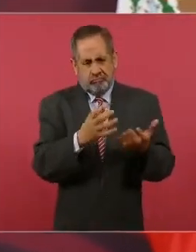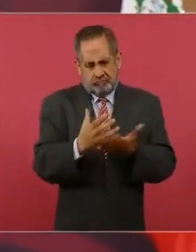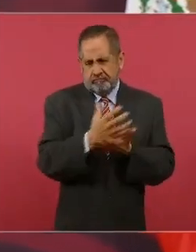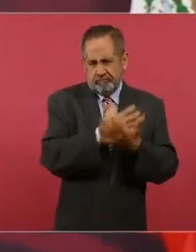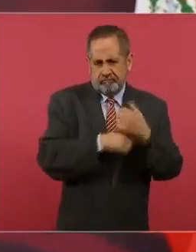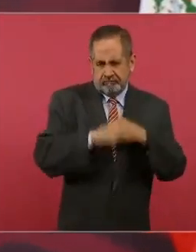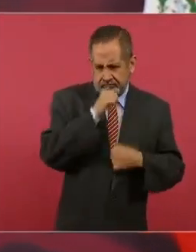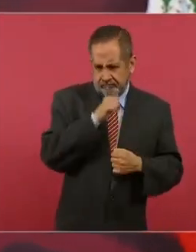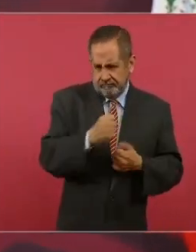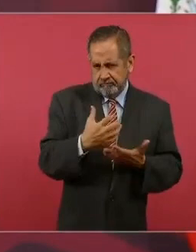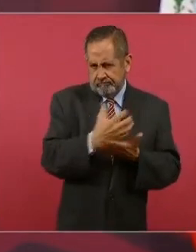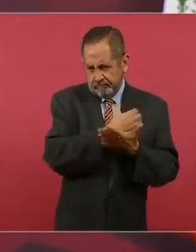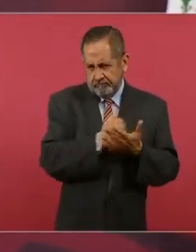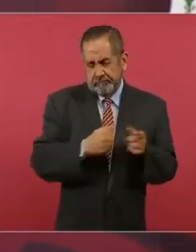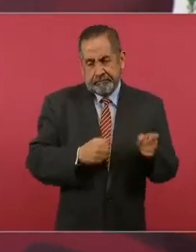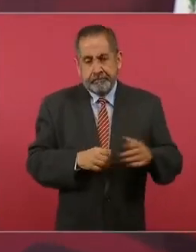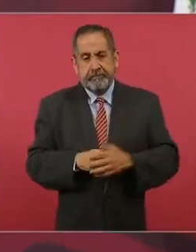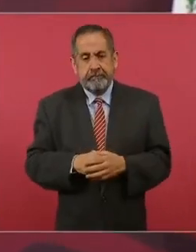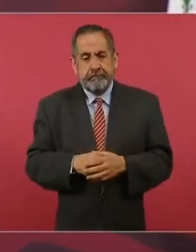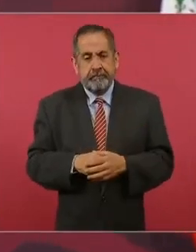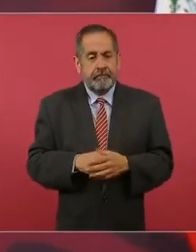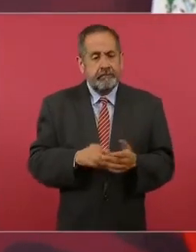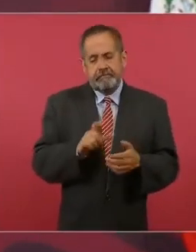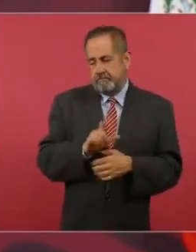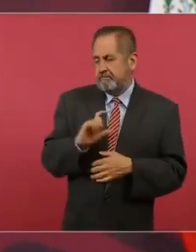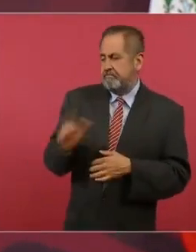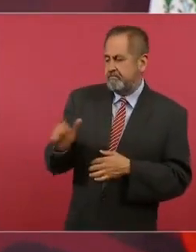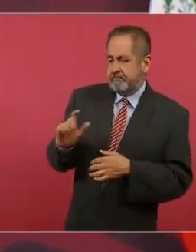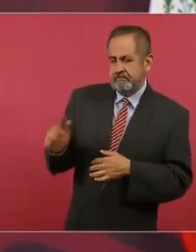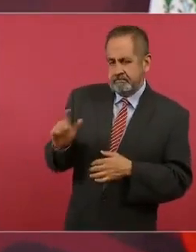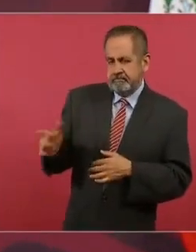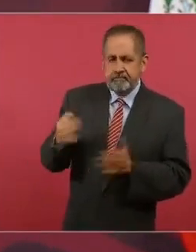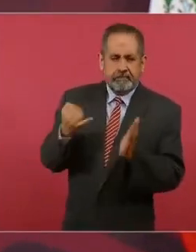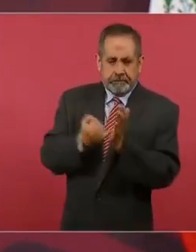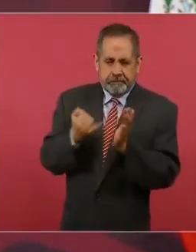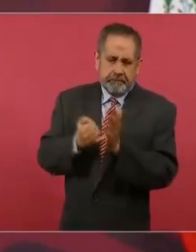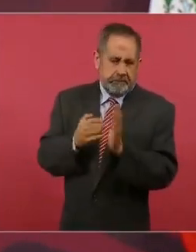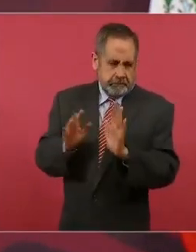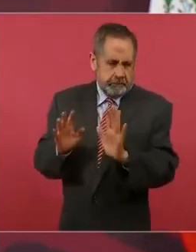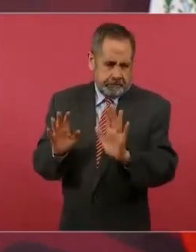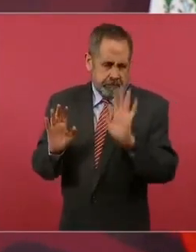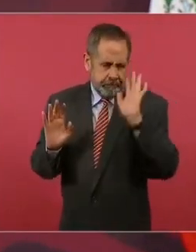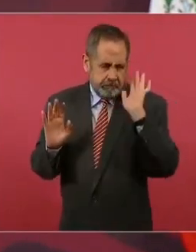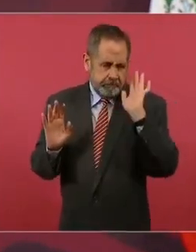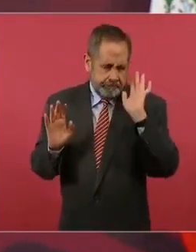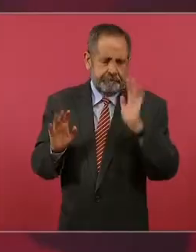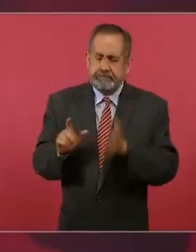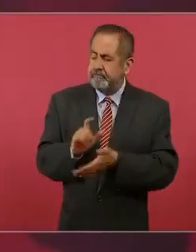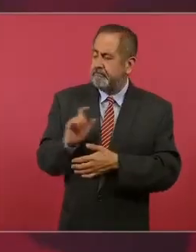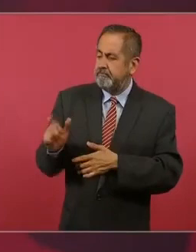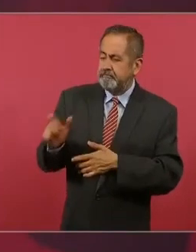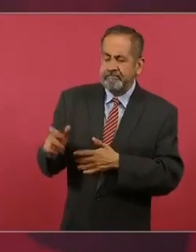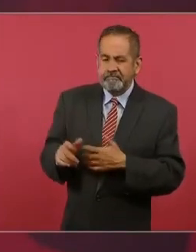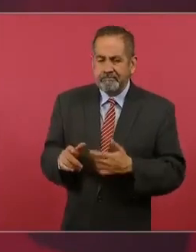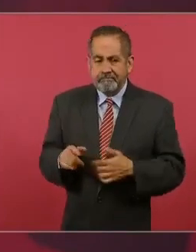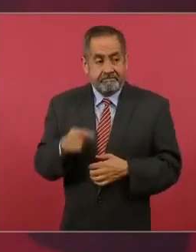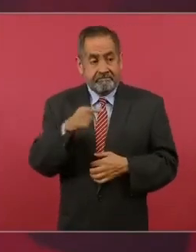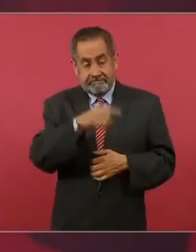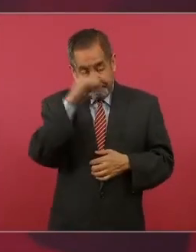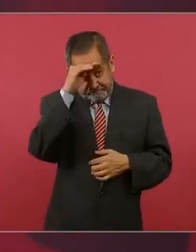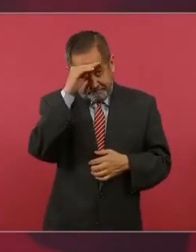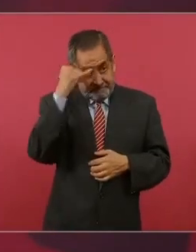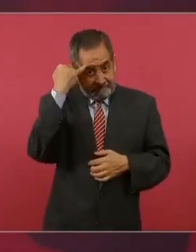más utilidades, y por la que tenía que pagar impuestos. Entonces, con